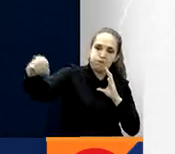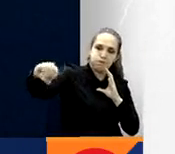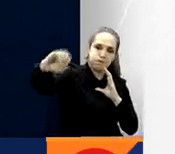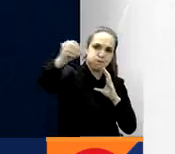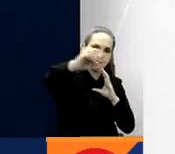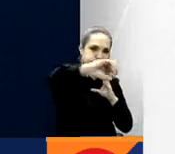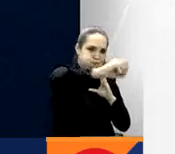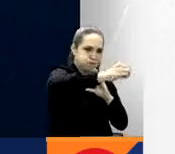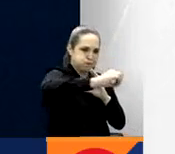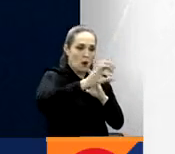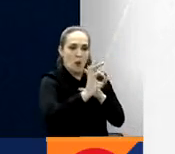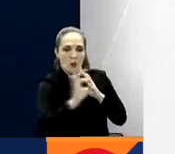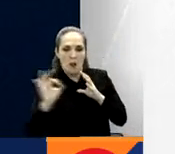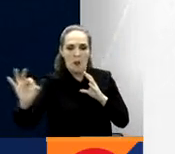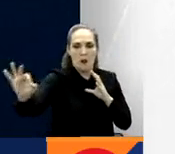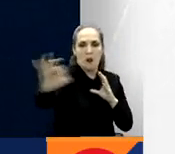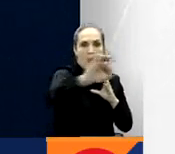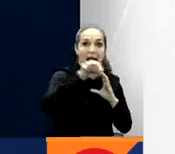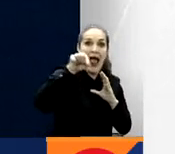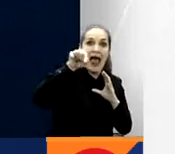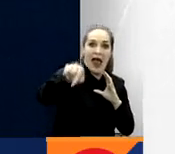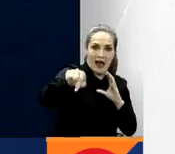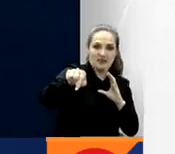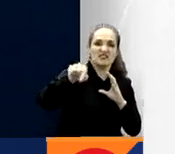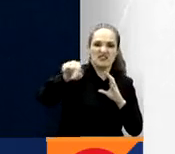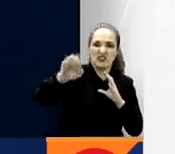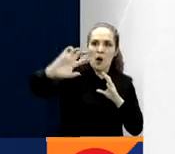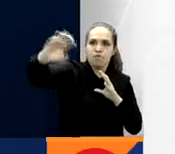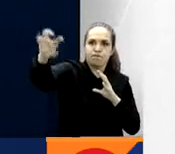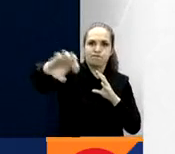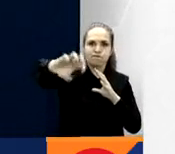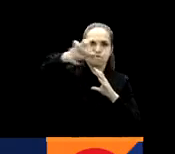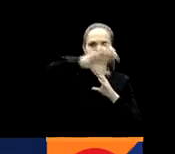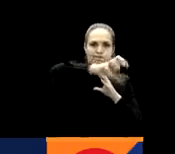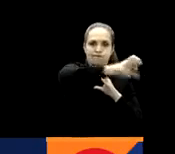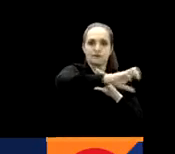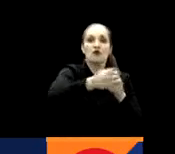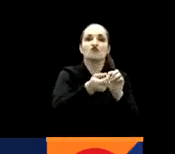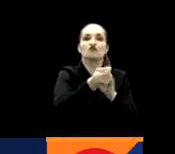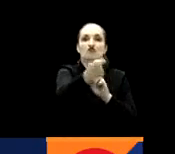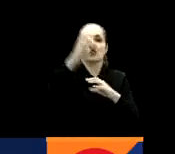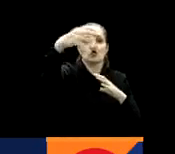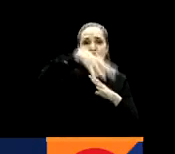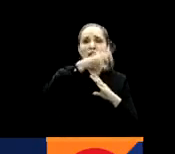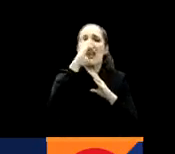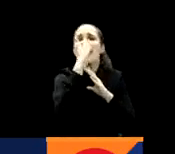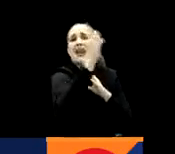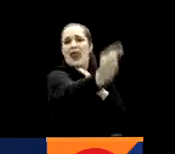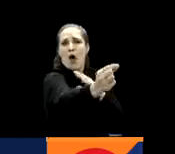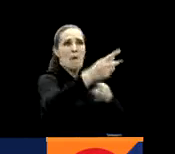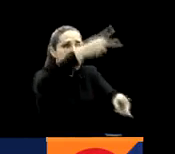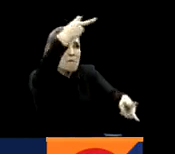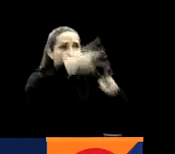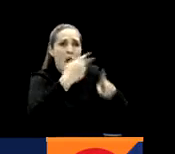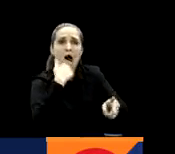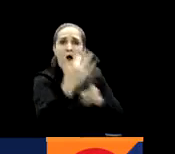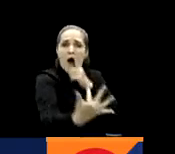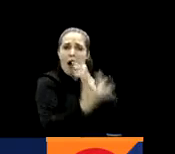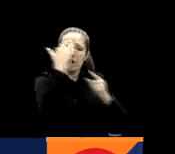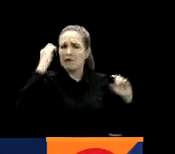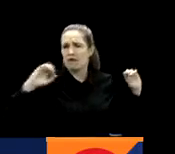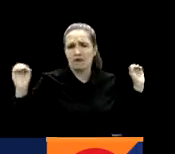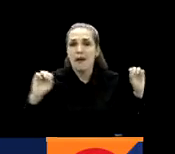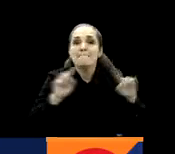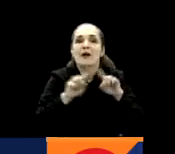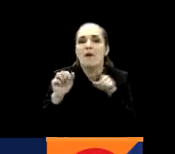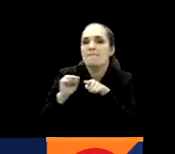mucho mayor llamado vivimos juntos forman un sistema que orbita en torno del sol si bien estos asteroides no representan ninguna amenaza para nuestro